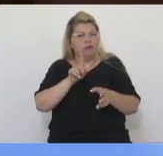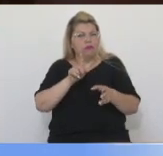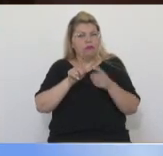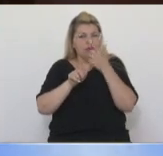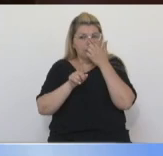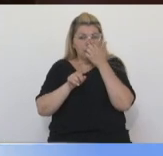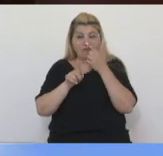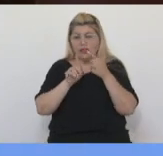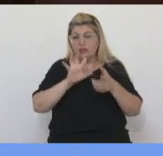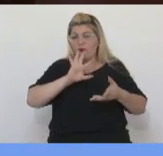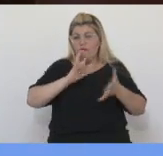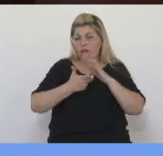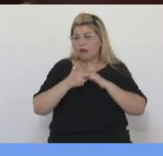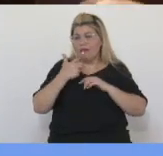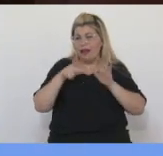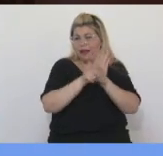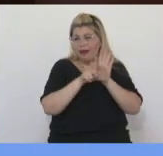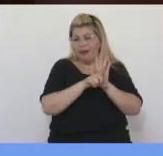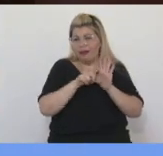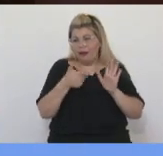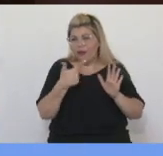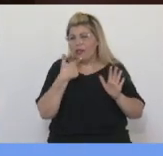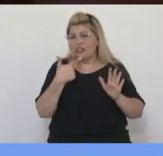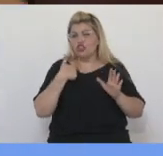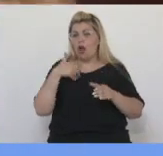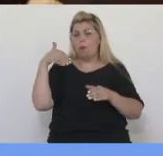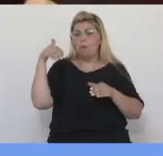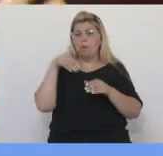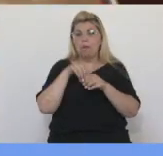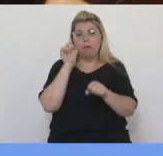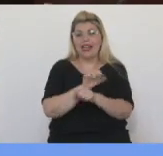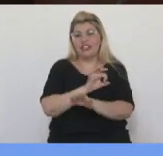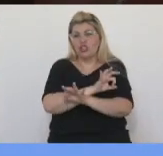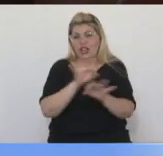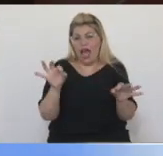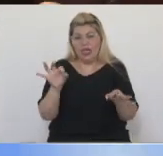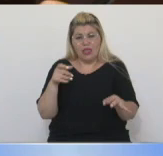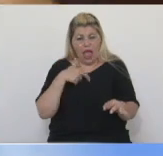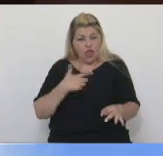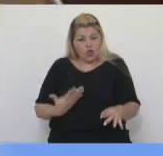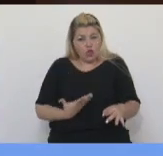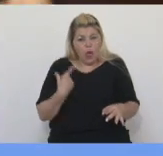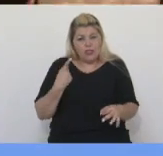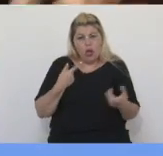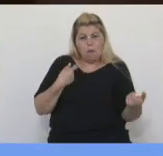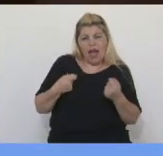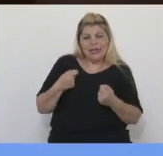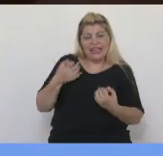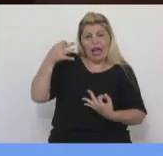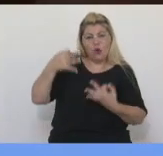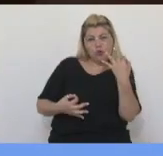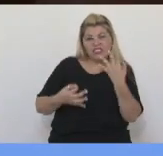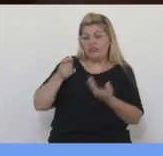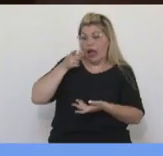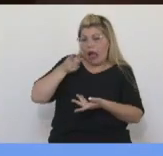un gobernador no puede decir yo no meto pero yo a nadie creyéndose que es el dueño maneja la justicia y él decide no meter preso a